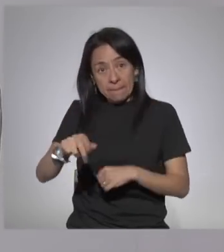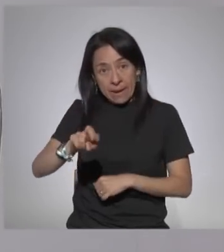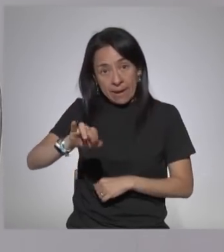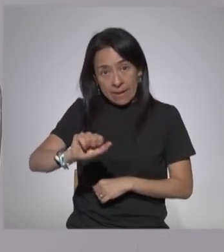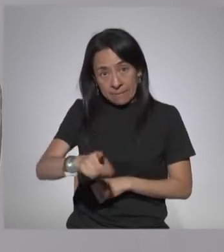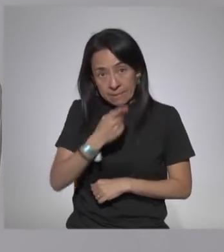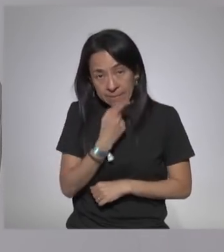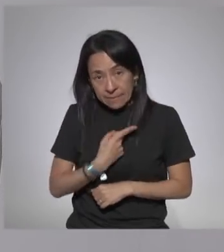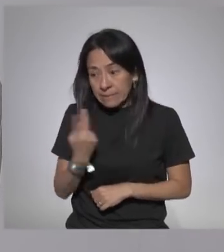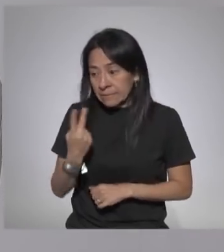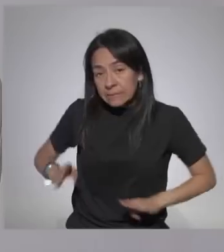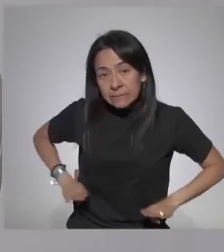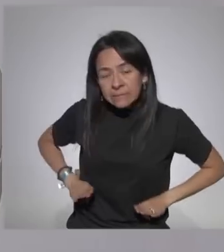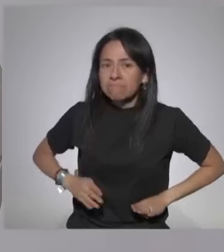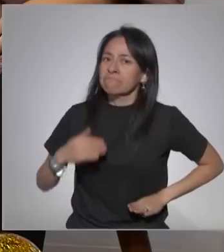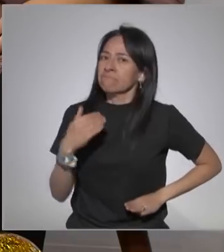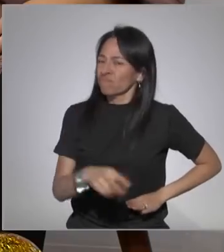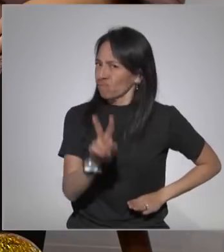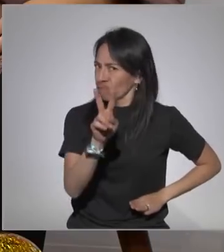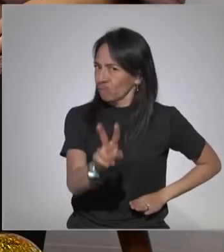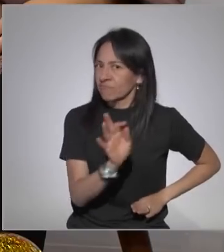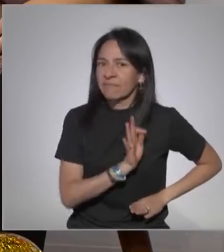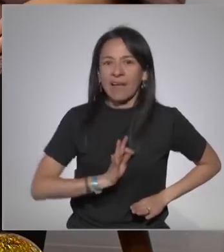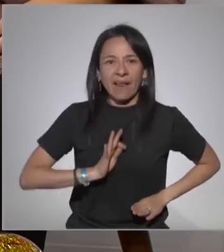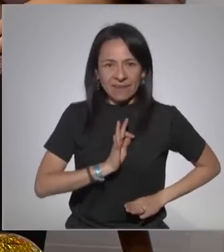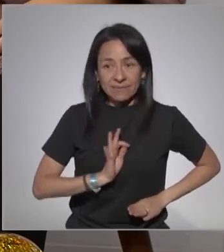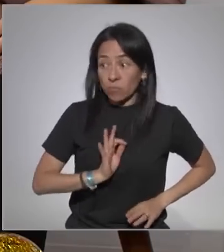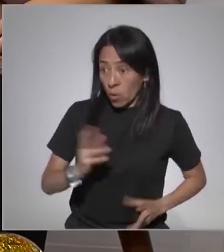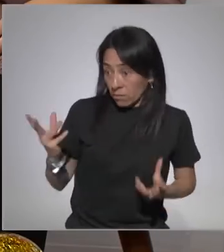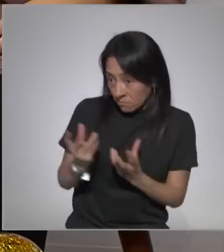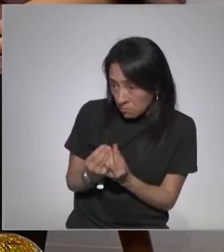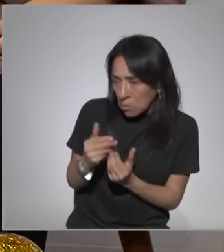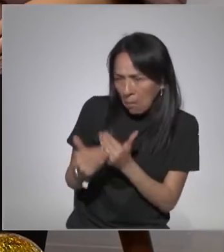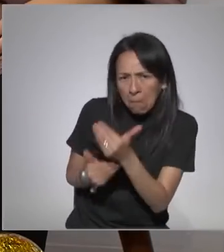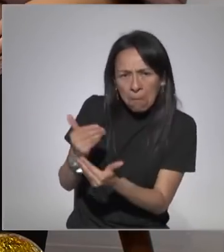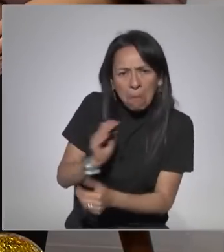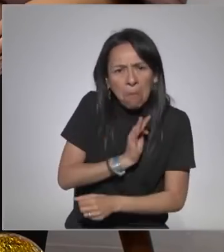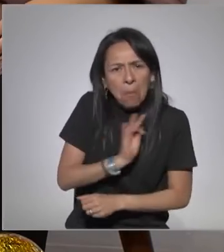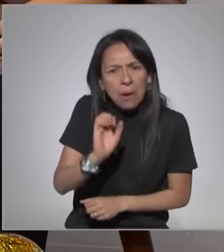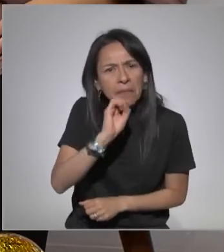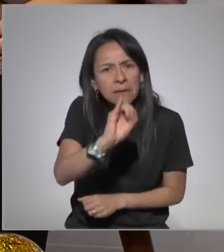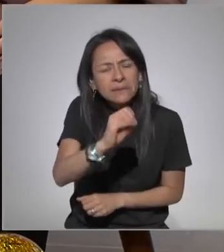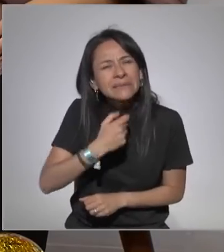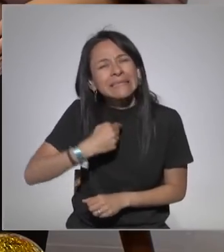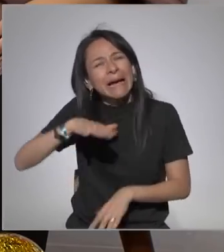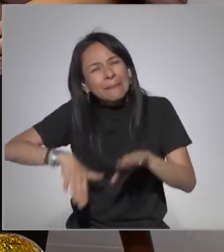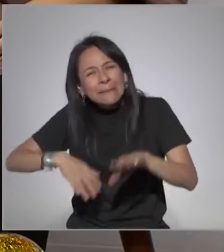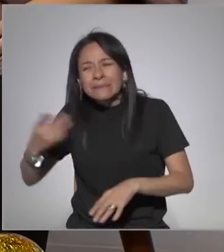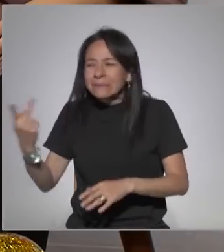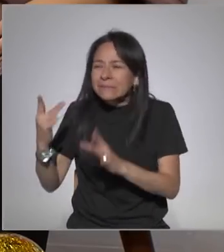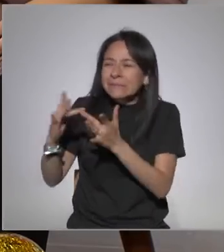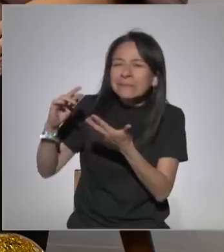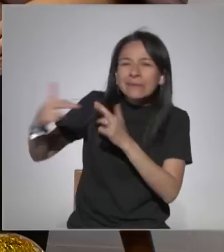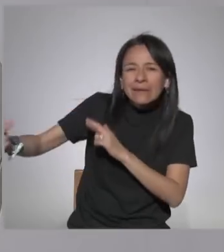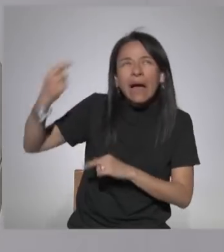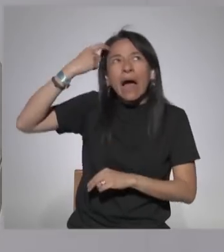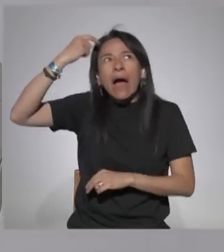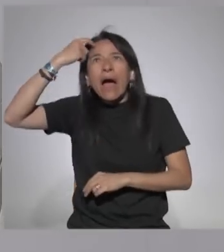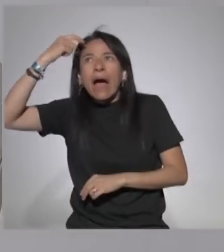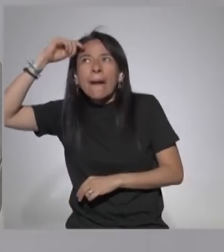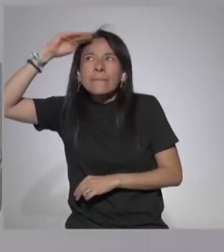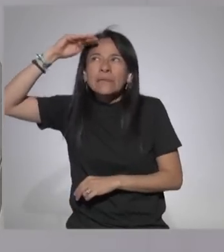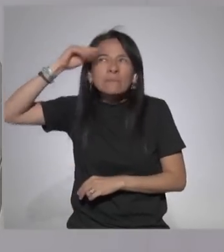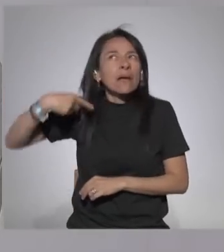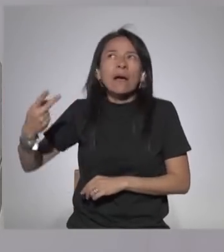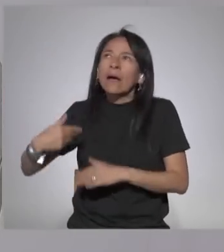es feliz si hay con qué mantenerla. Me parece que idealizamos estas relaciones pensando que vamos a viajar y a ser